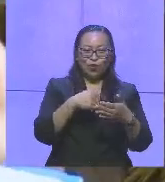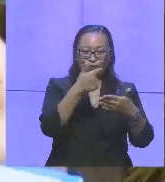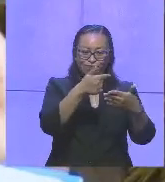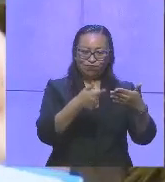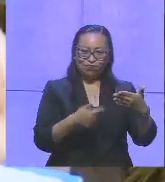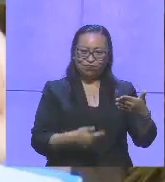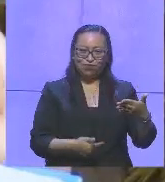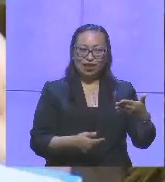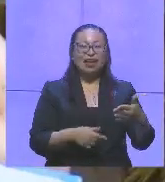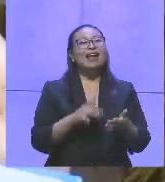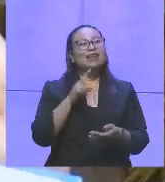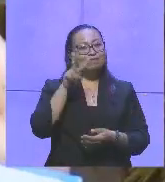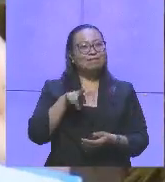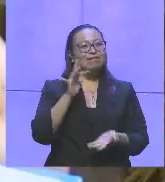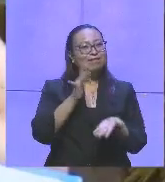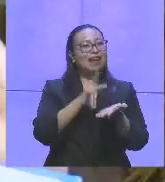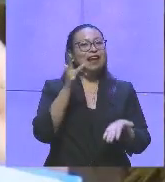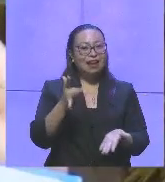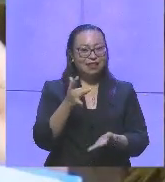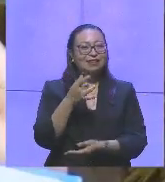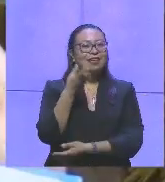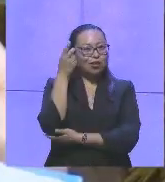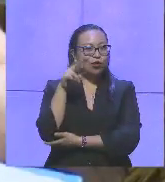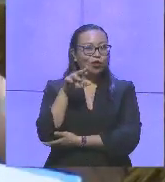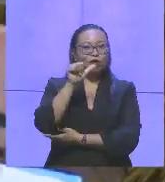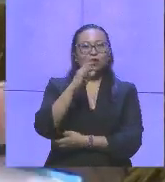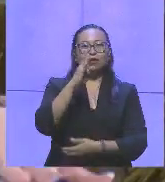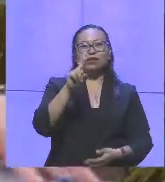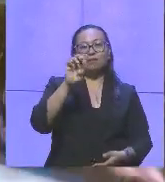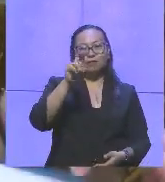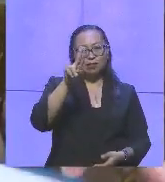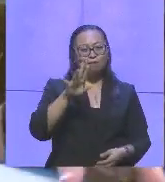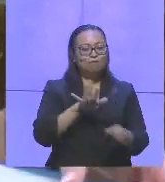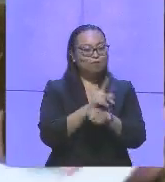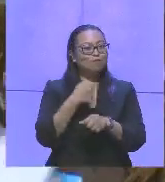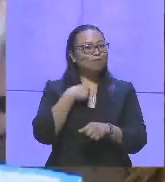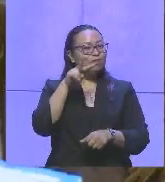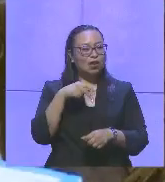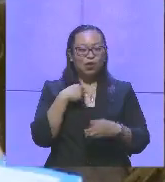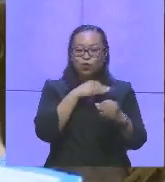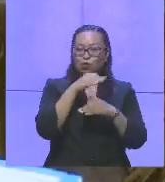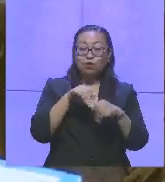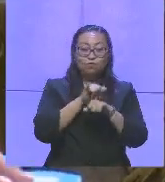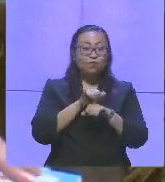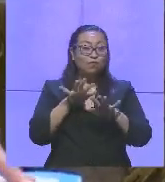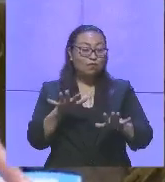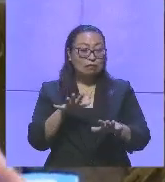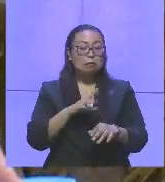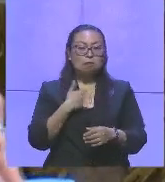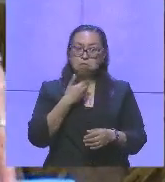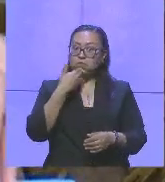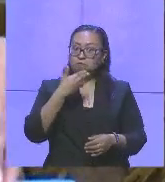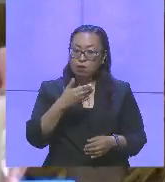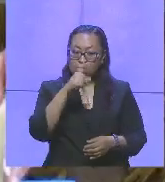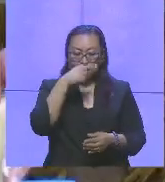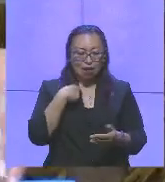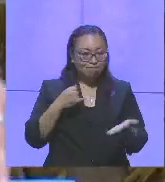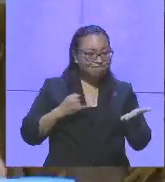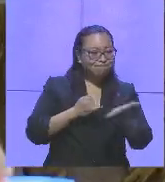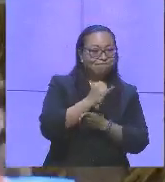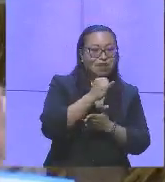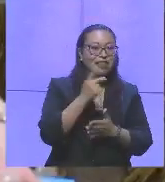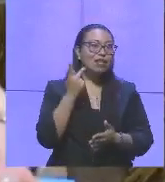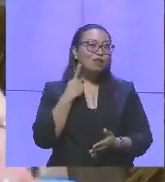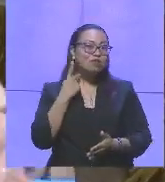Te felicito muchísimo, doctor Abreu, porque de verdad me parece que contribuye de manera muy decisiva pues para este